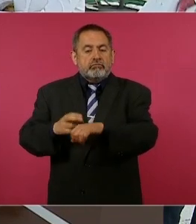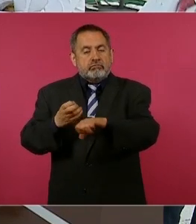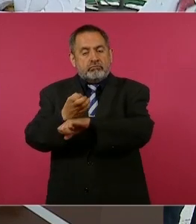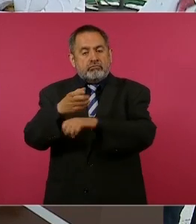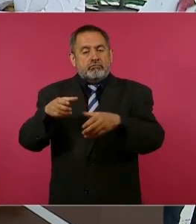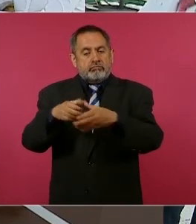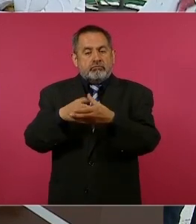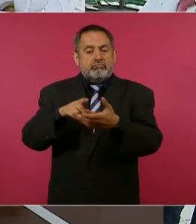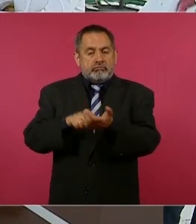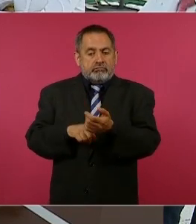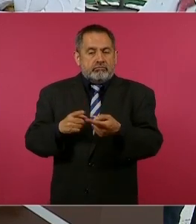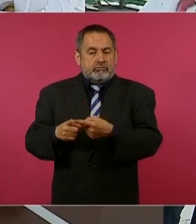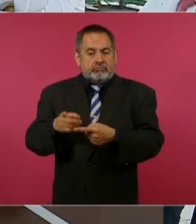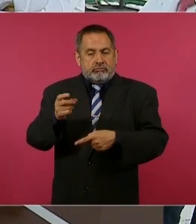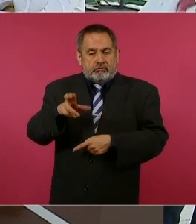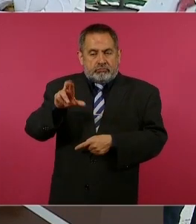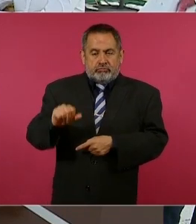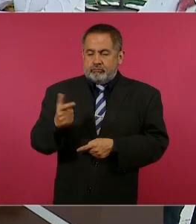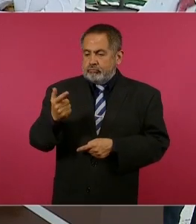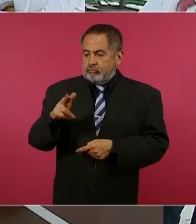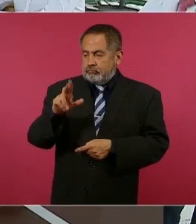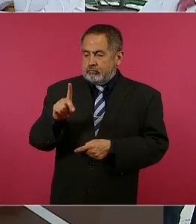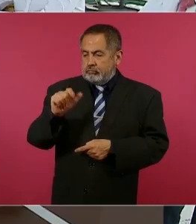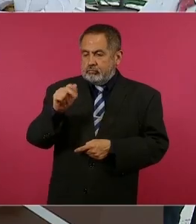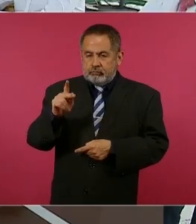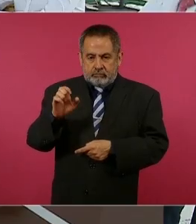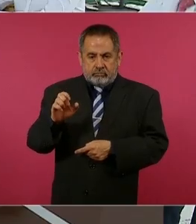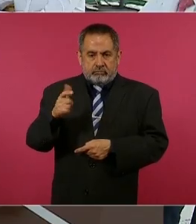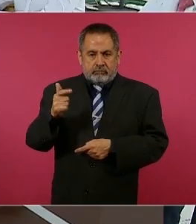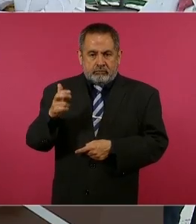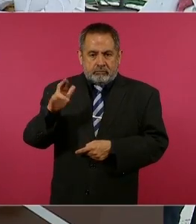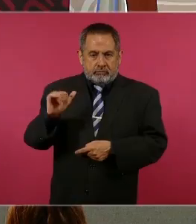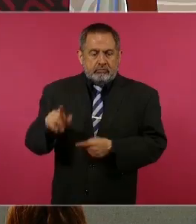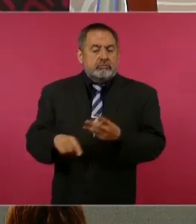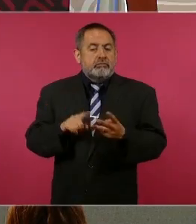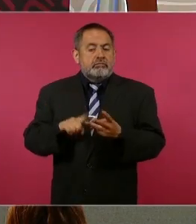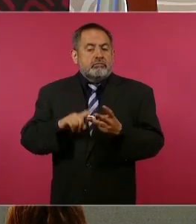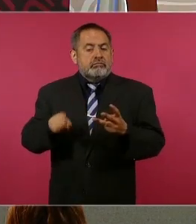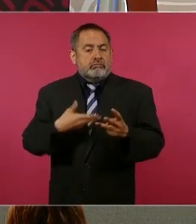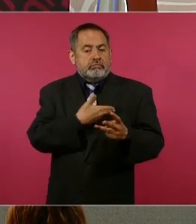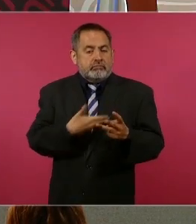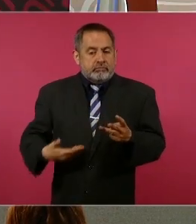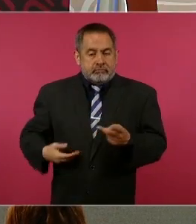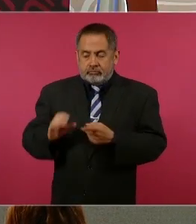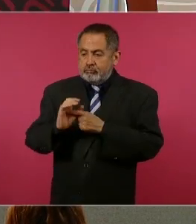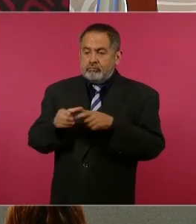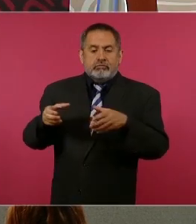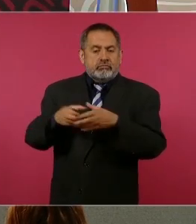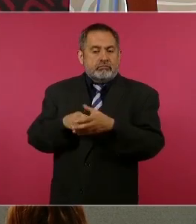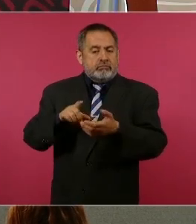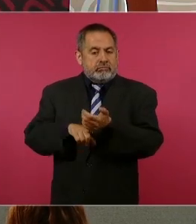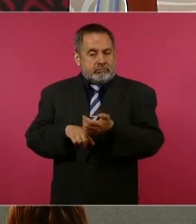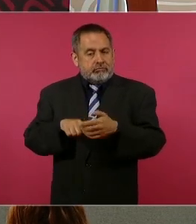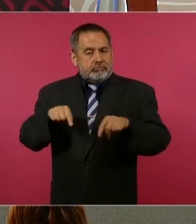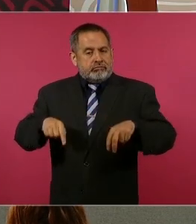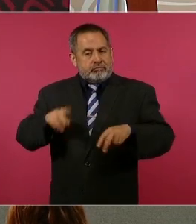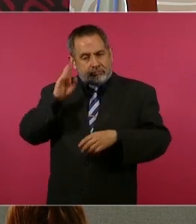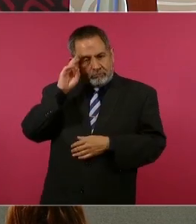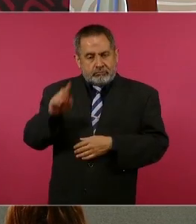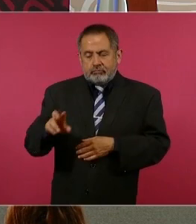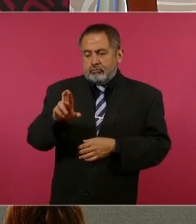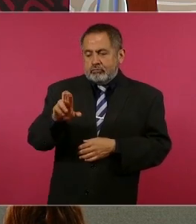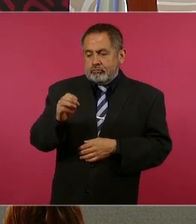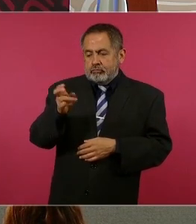INS Bienestar, la doctora Guadalupe Mercedes Lucía Guerrero Avendaño, al presidente del Comité de la Clínica Es Nuestra, el señor